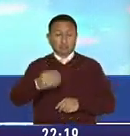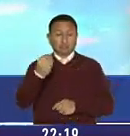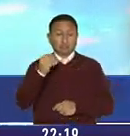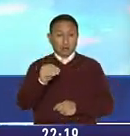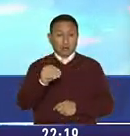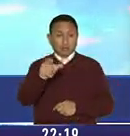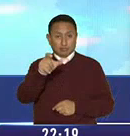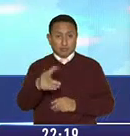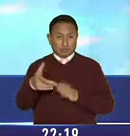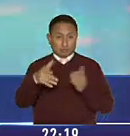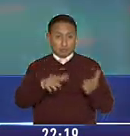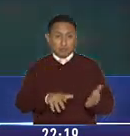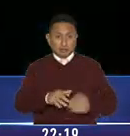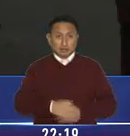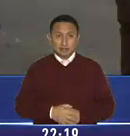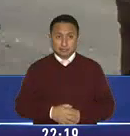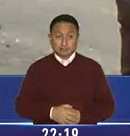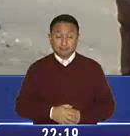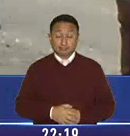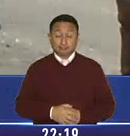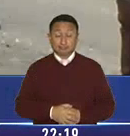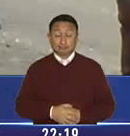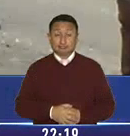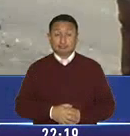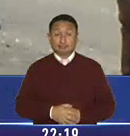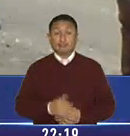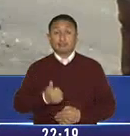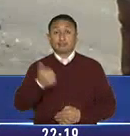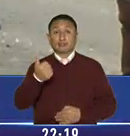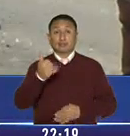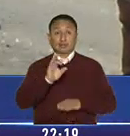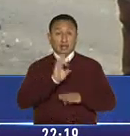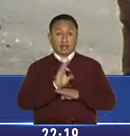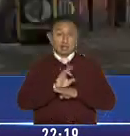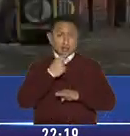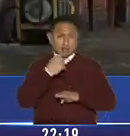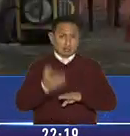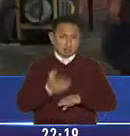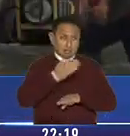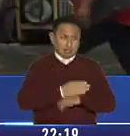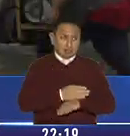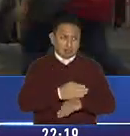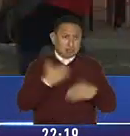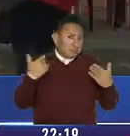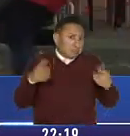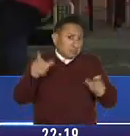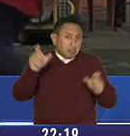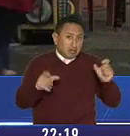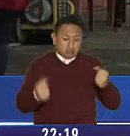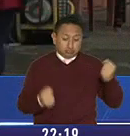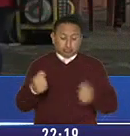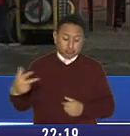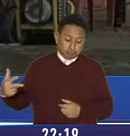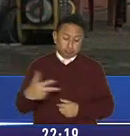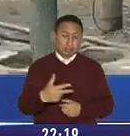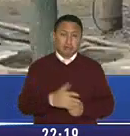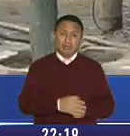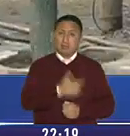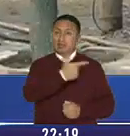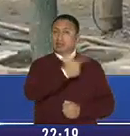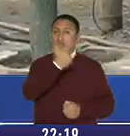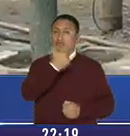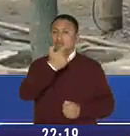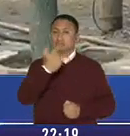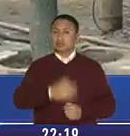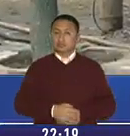los moradores del sitio, pues según explican testigos, minutos antes llegaron desconocidos en un vehículo, abrieron fuego terminando